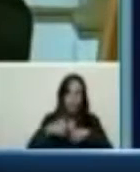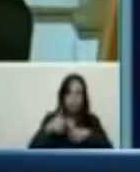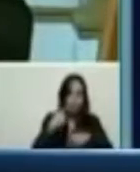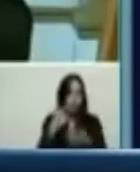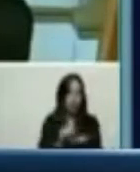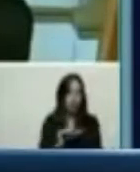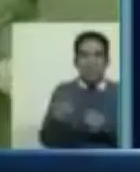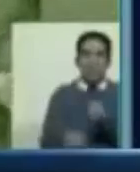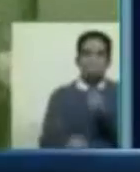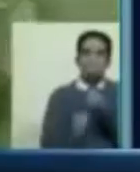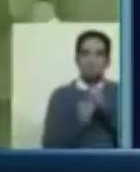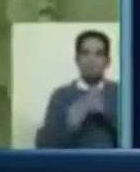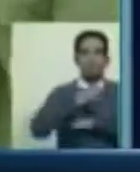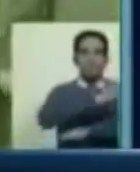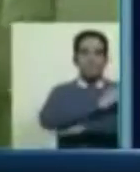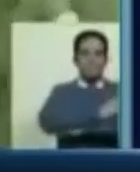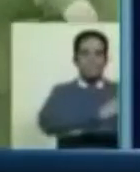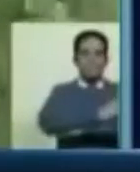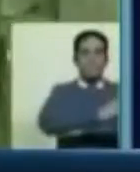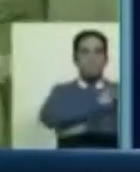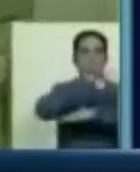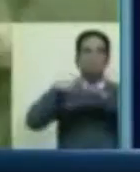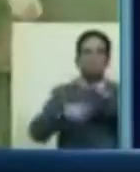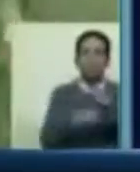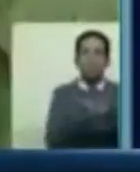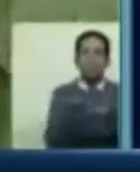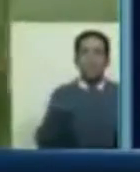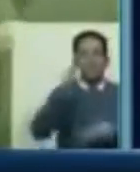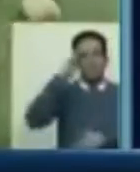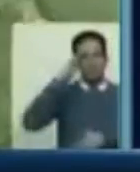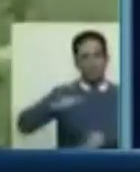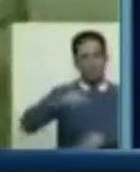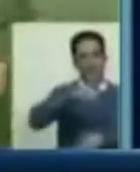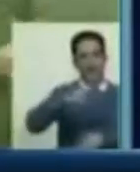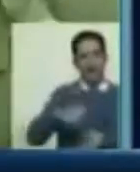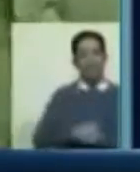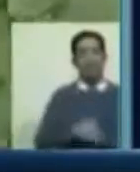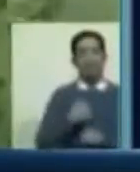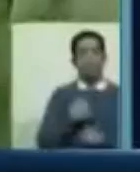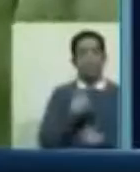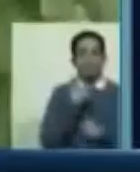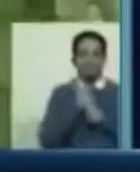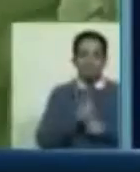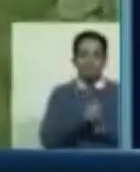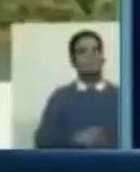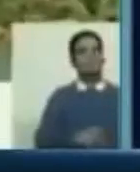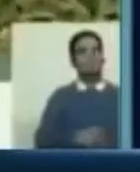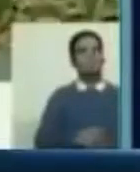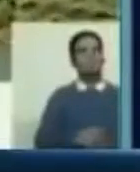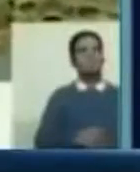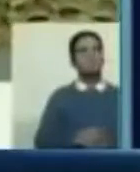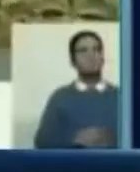es que ya el mundo está presionando de una manera, ya tenemos una vía, digamos, más legítima